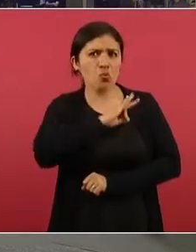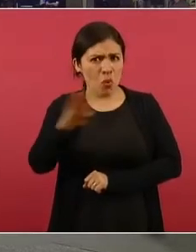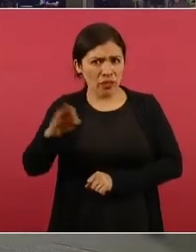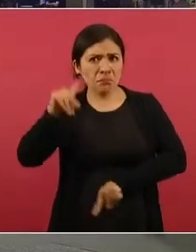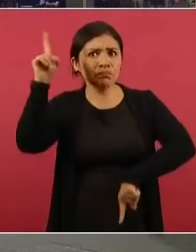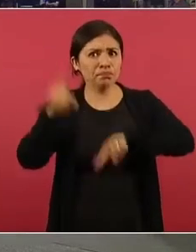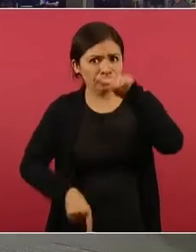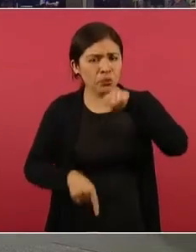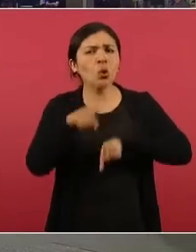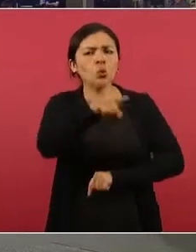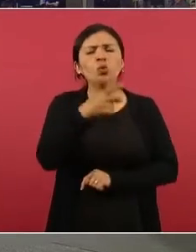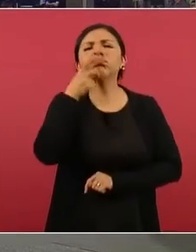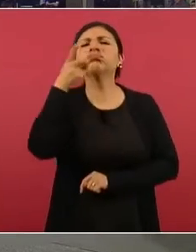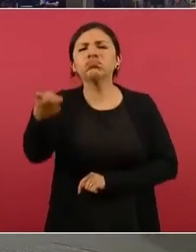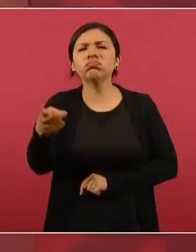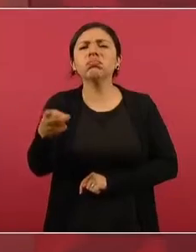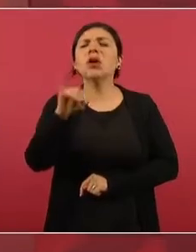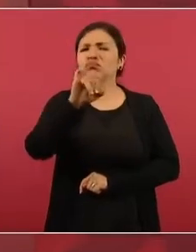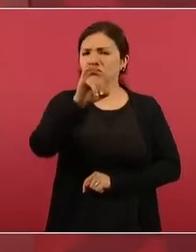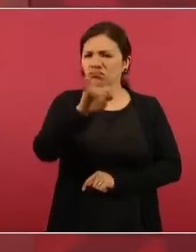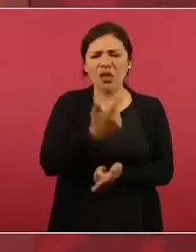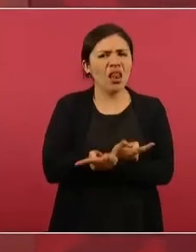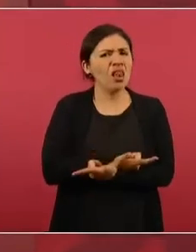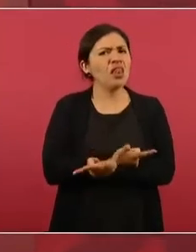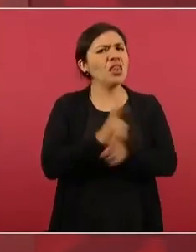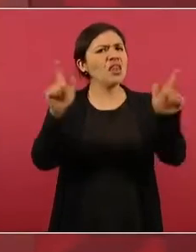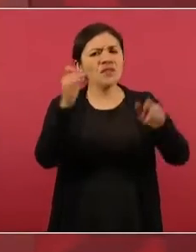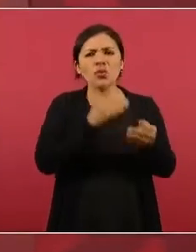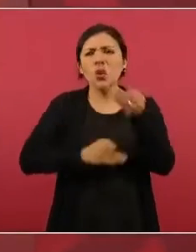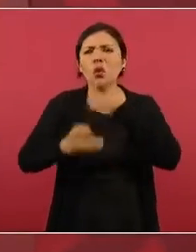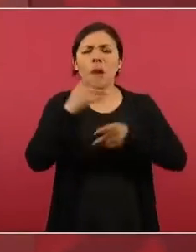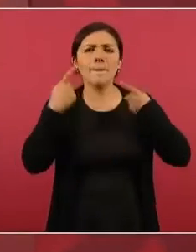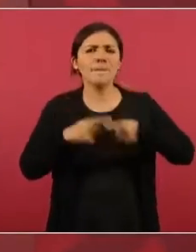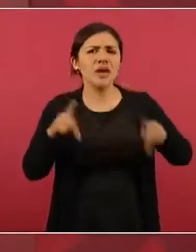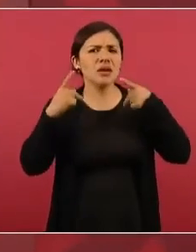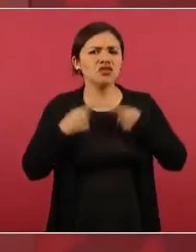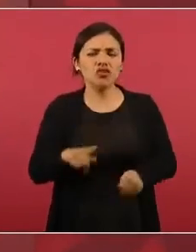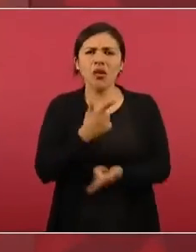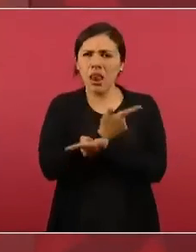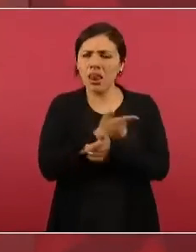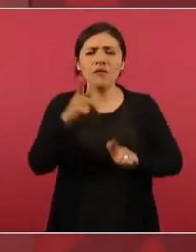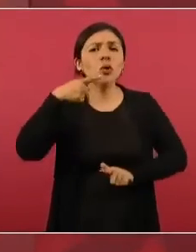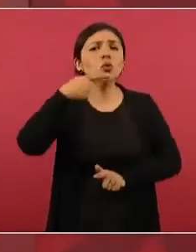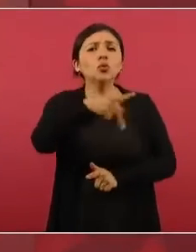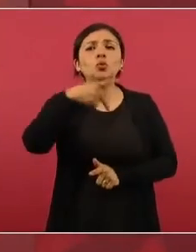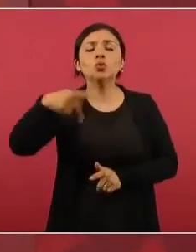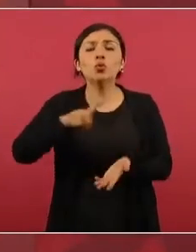en libertad, de usted? Quedan en libertad, todos los ciudadanos tienen ese derecho